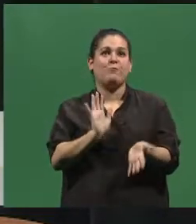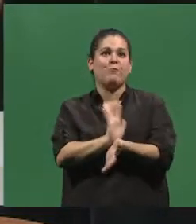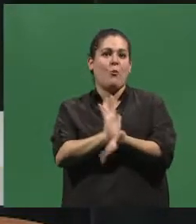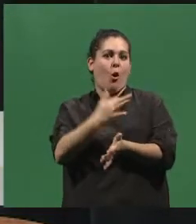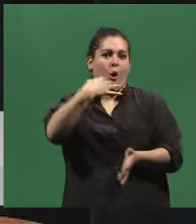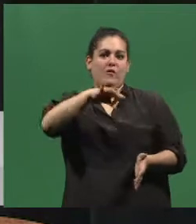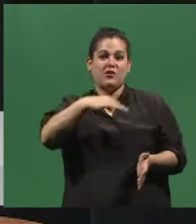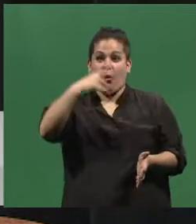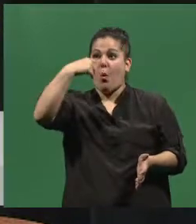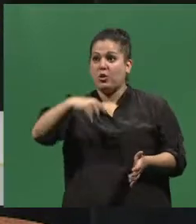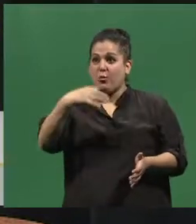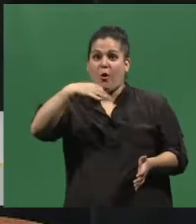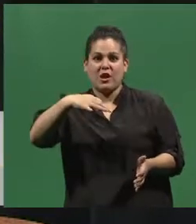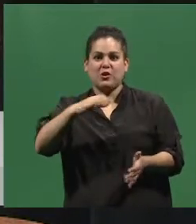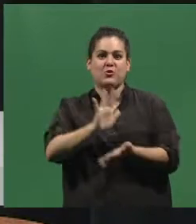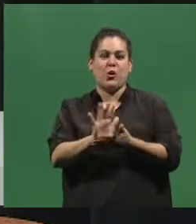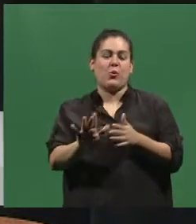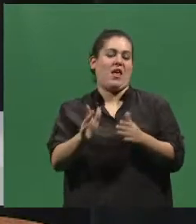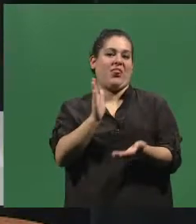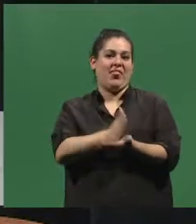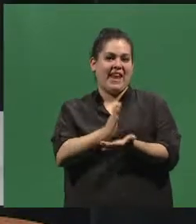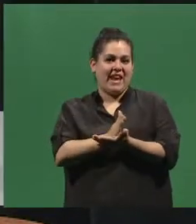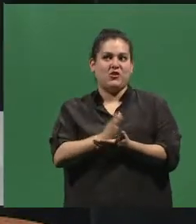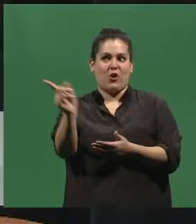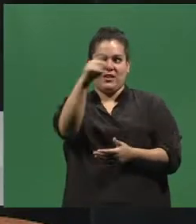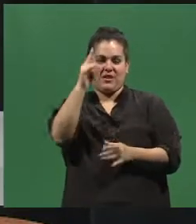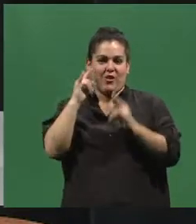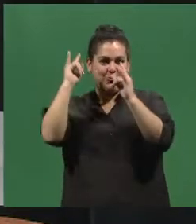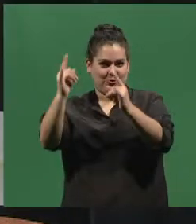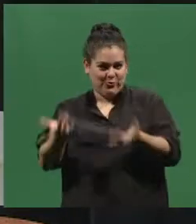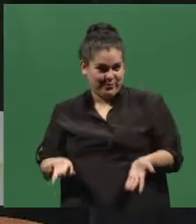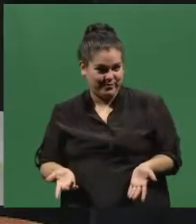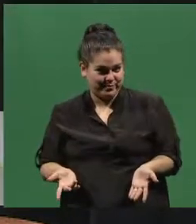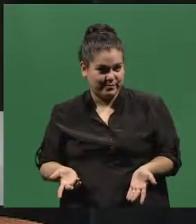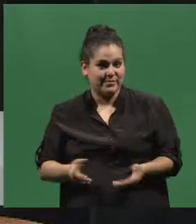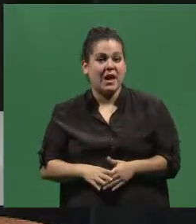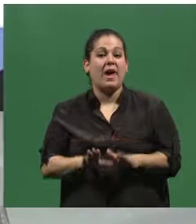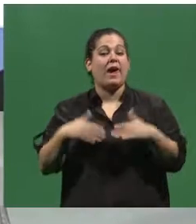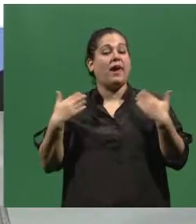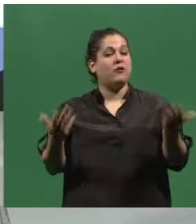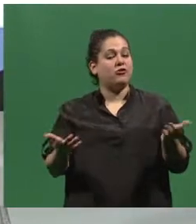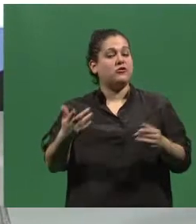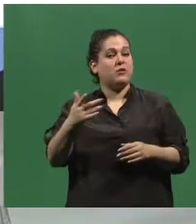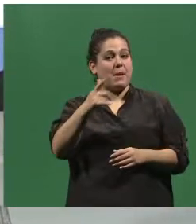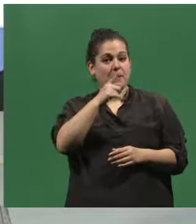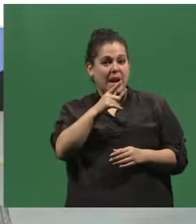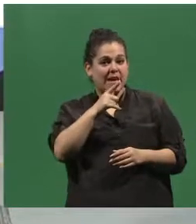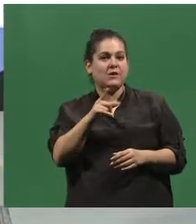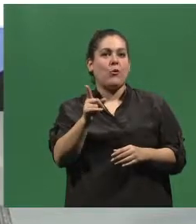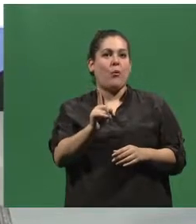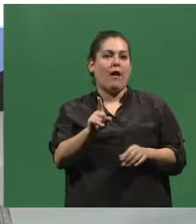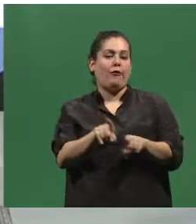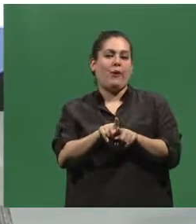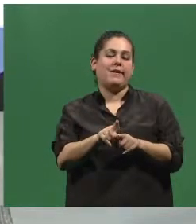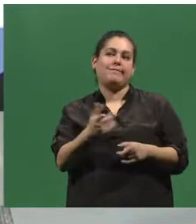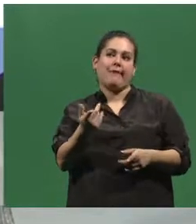y el obligado último en relación a lo que es el derecho a la alimentación adecuada es el Estado. Entonces, en ese sentido me parece que no es una